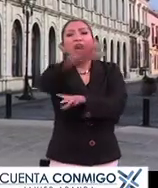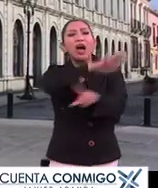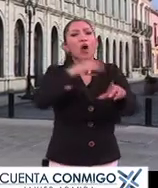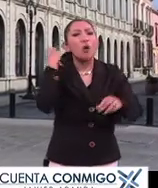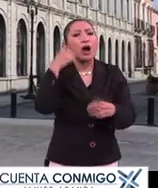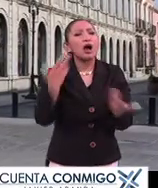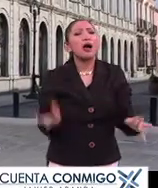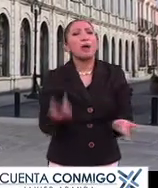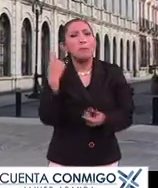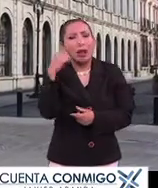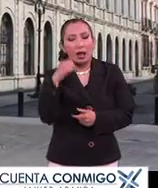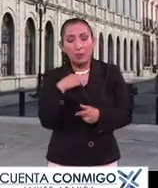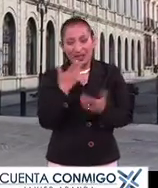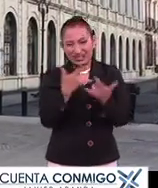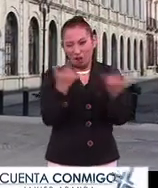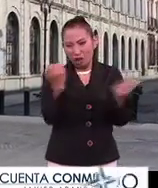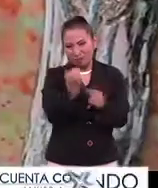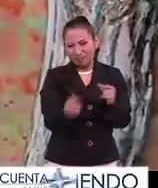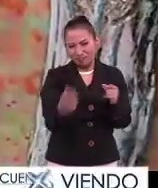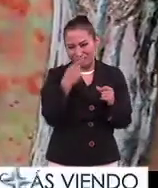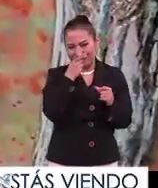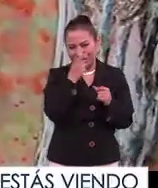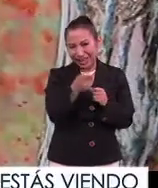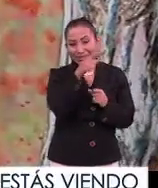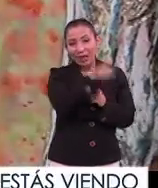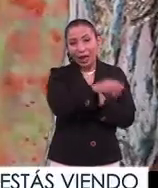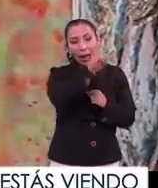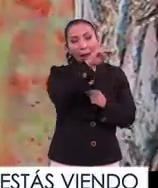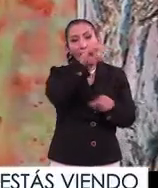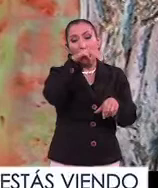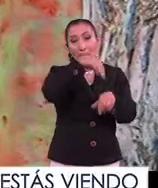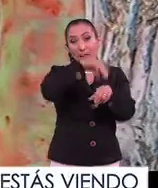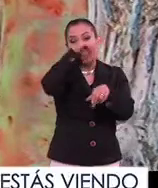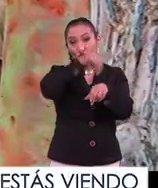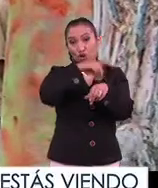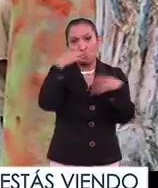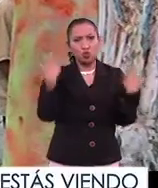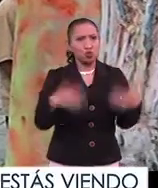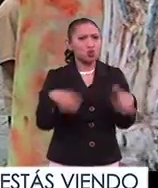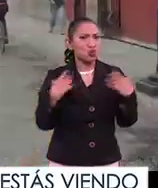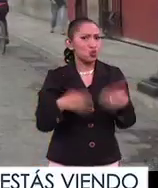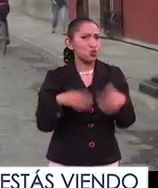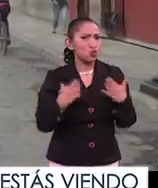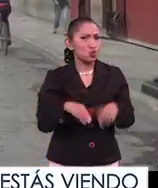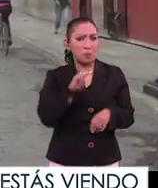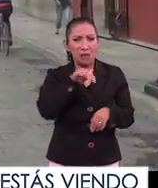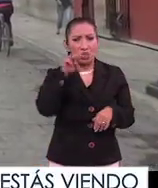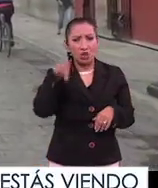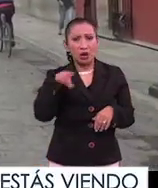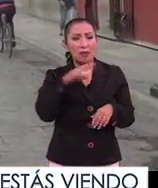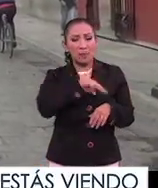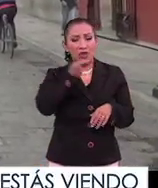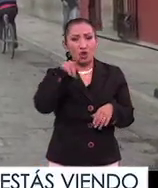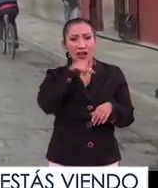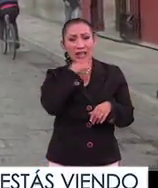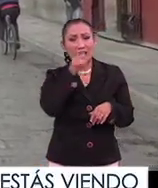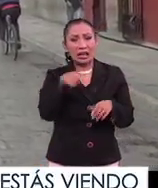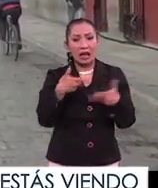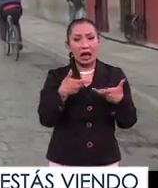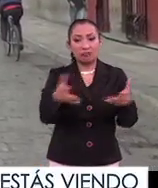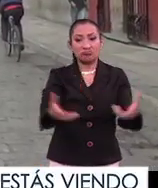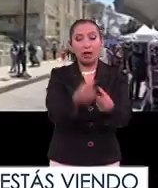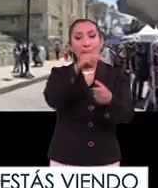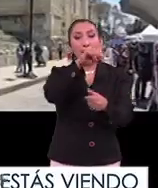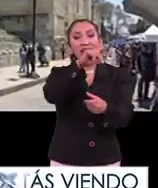entorno oaxaqueño, esta anécdota famosísima del McDonald's, ¿no? Sí. Y decía el rescate de la calle